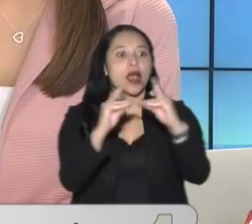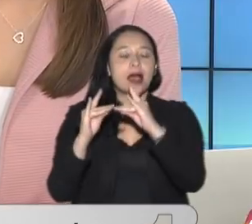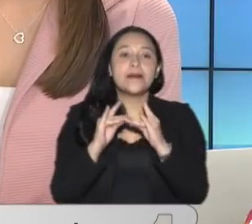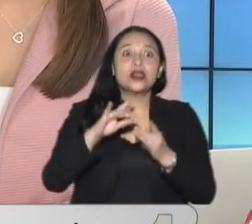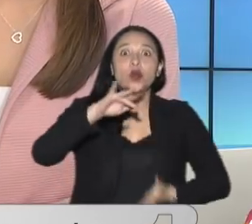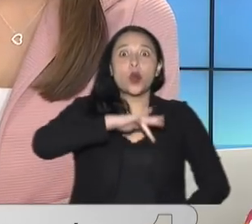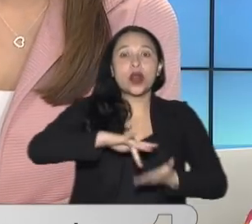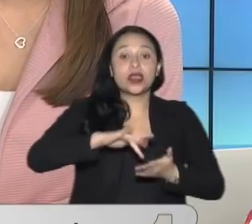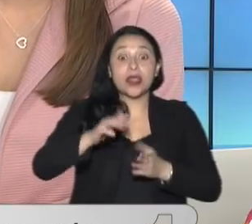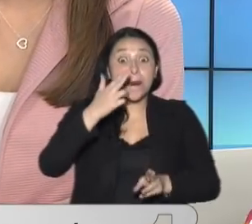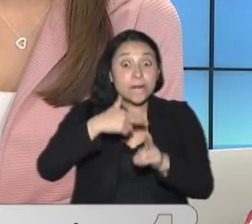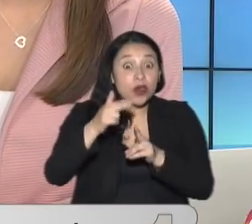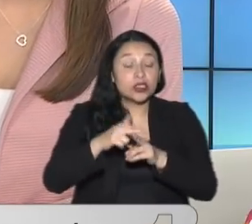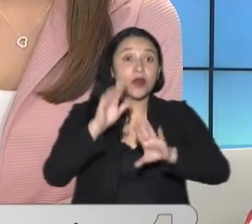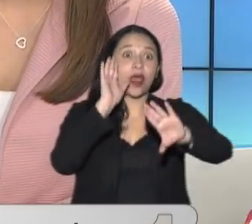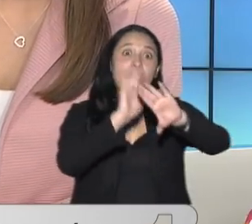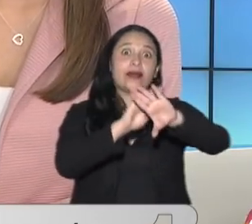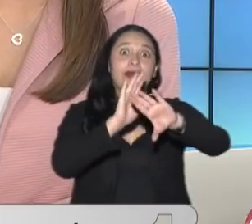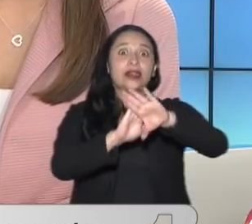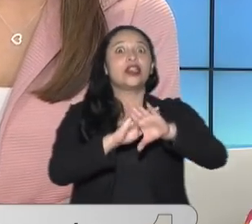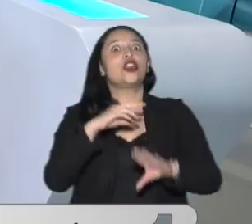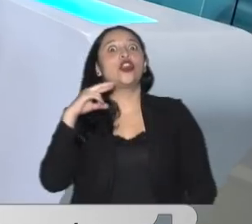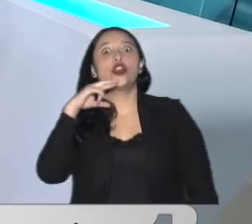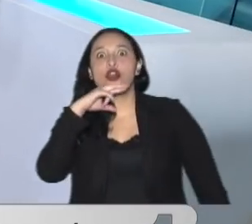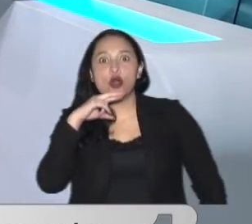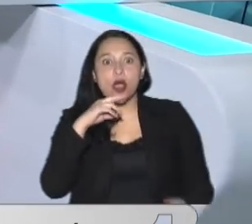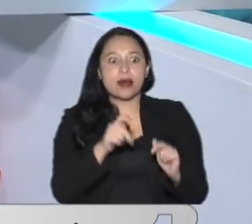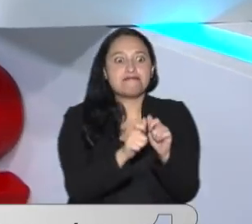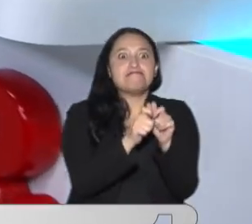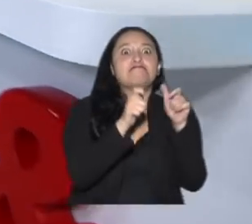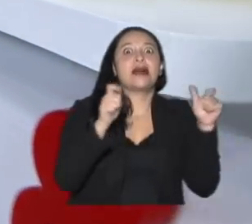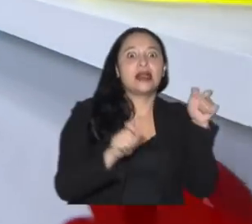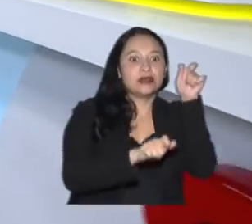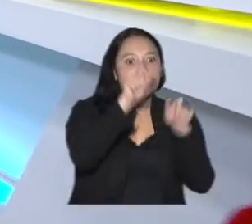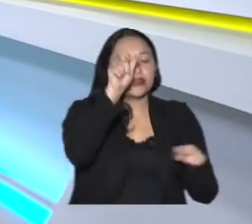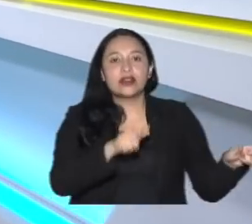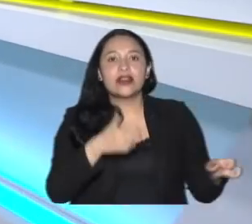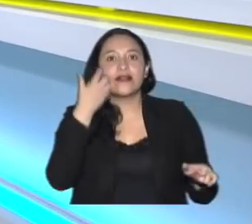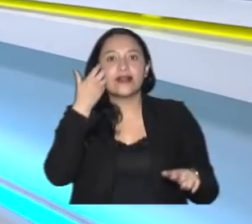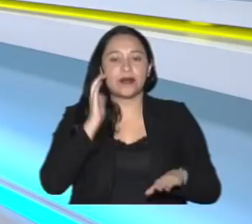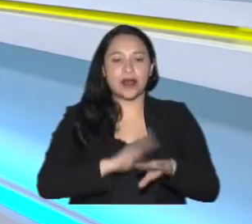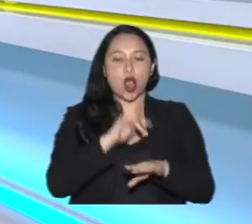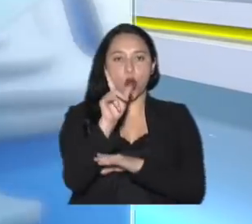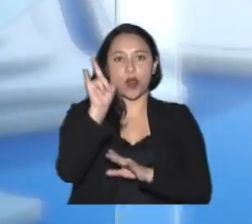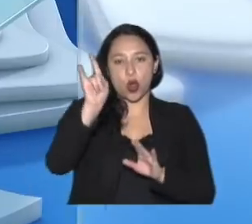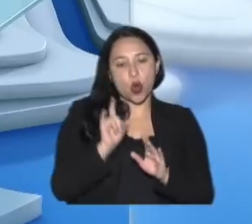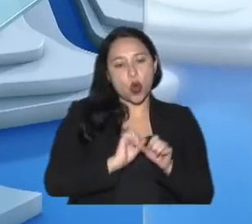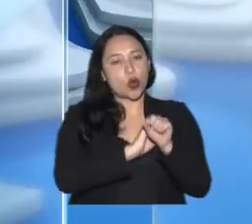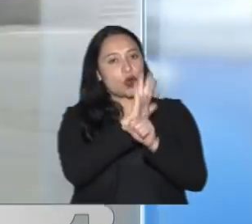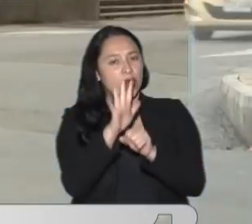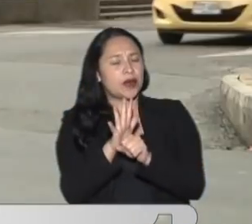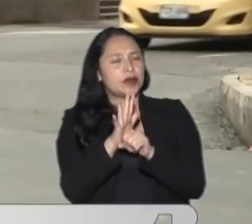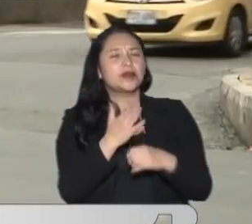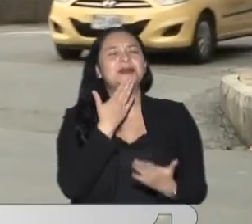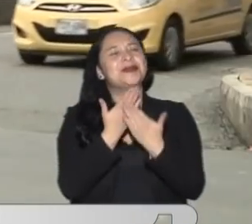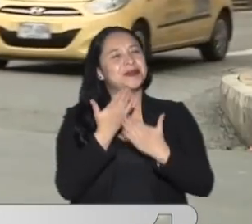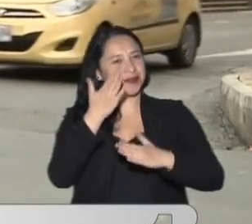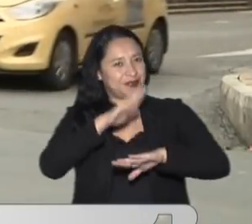se declararía la alerta roja hospitalaria. Yusy, muy buenos días. ¿Cuántas camas UCI quedan disponibles?